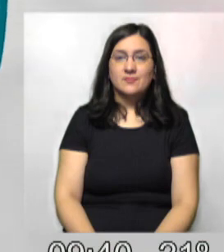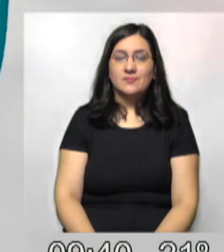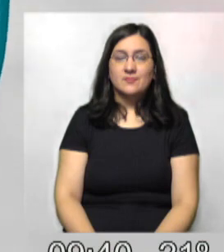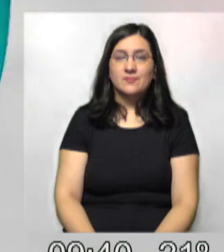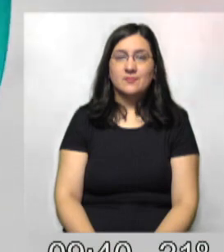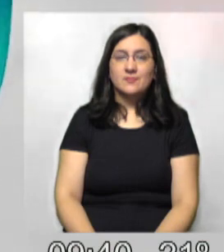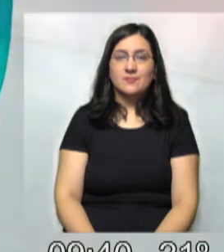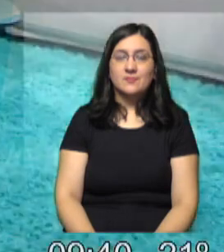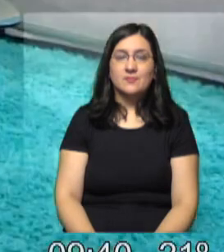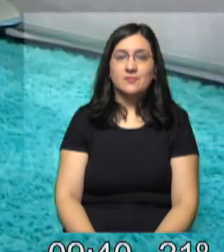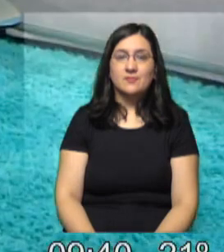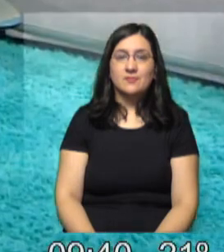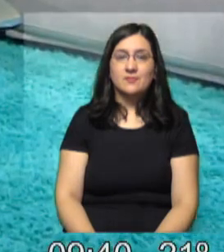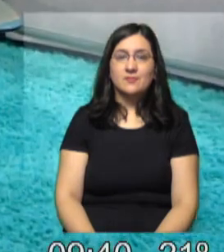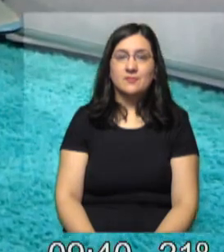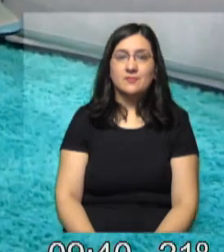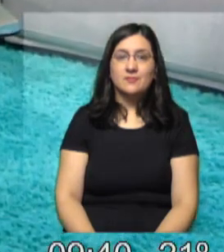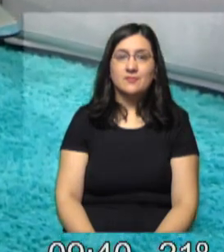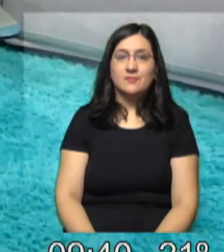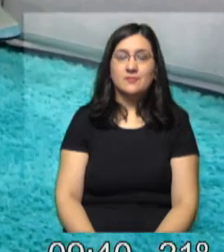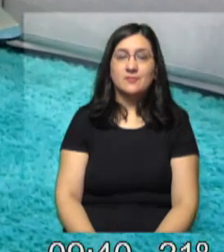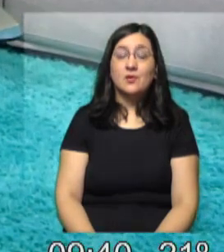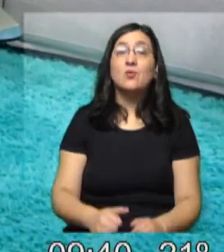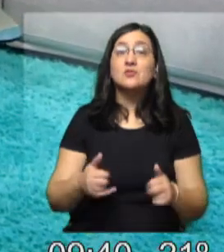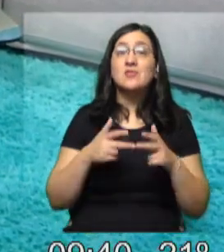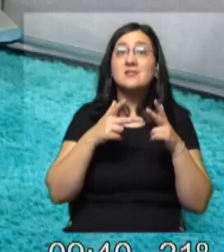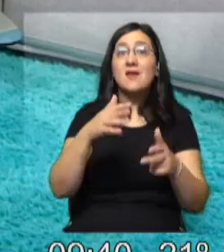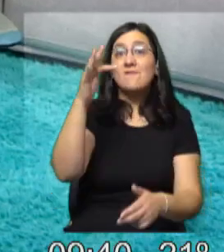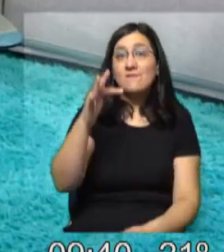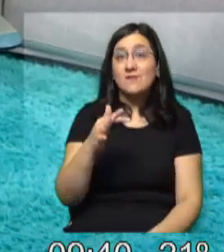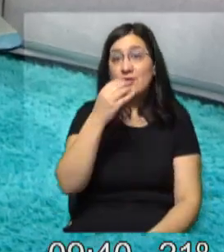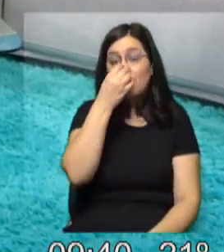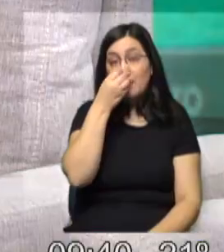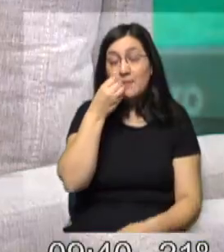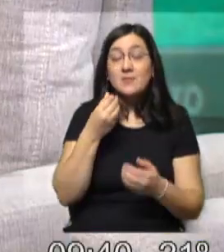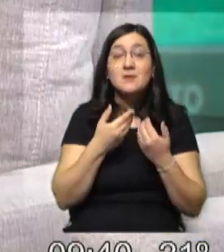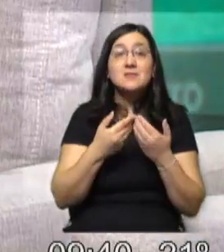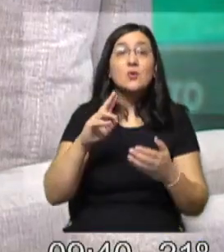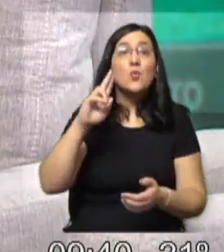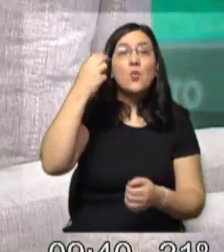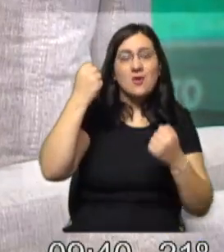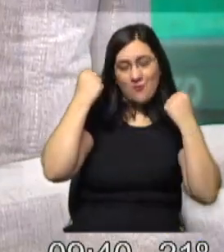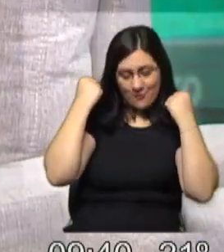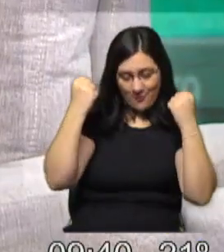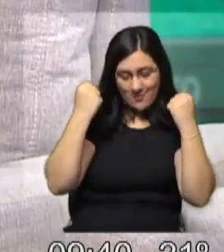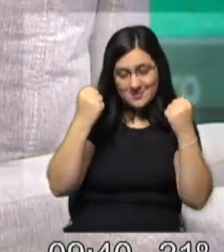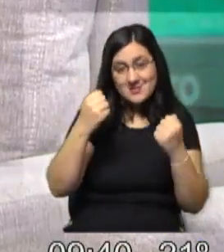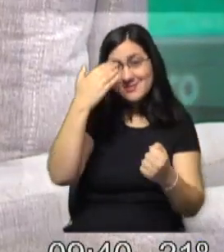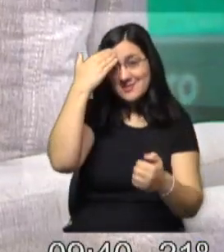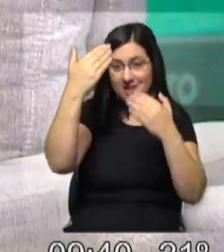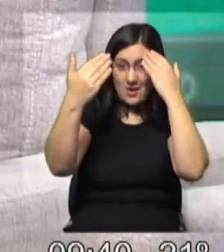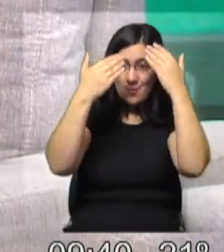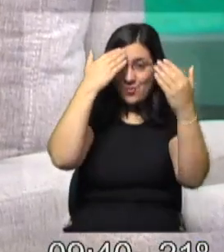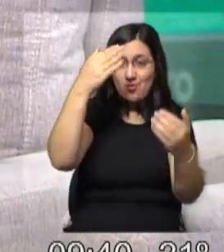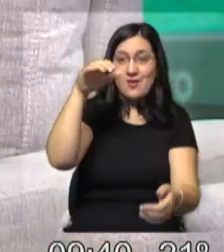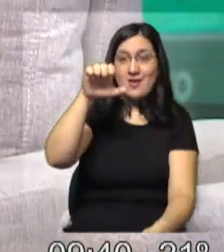las bandat es un rcc como bien decías Tito vamos a arrancar este Uruguay no más saludando a